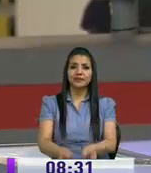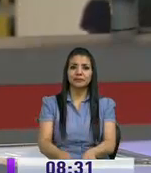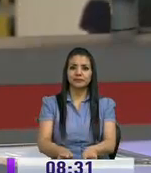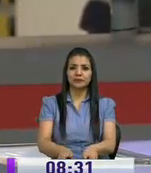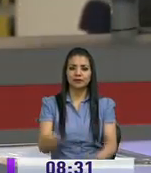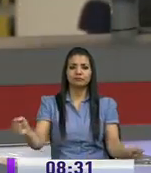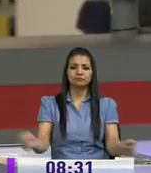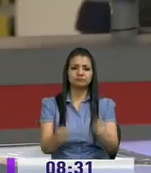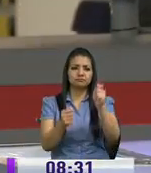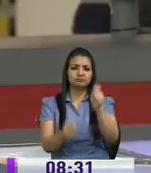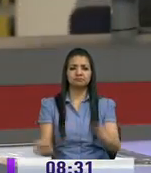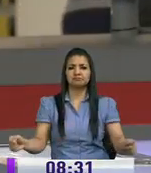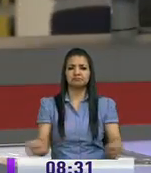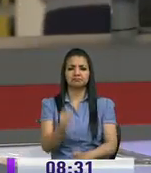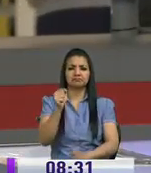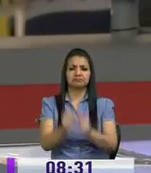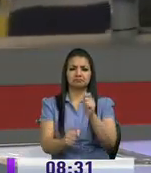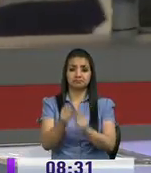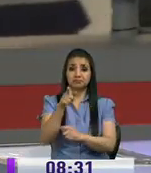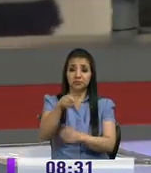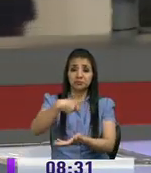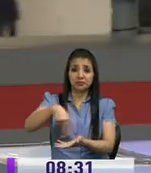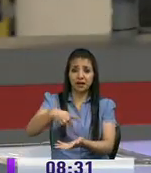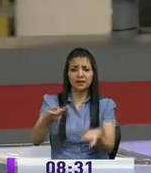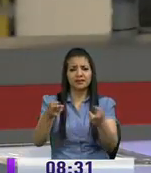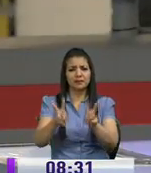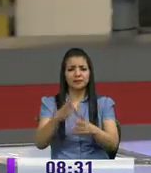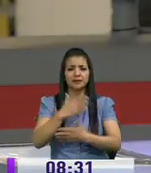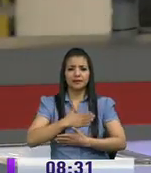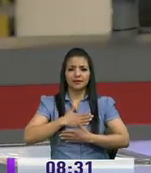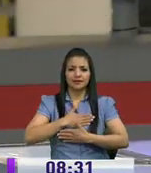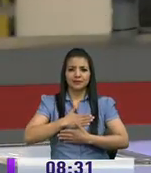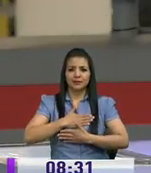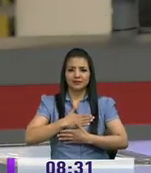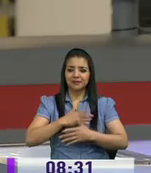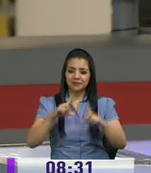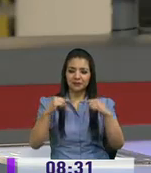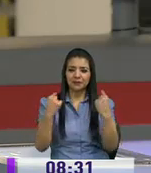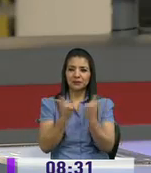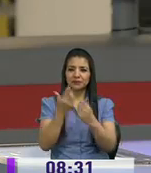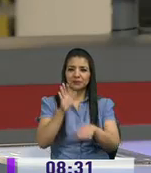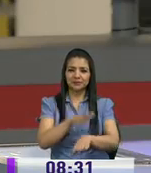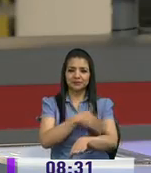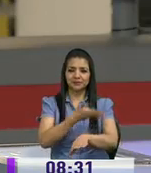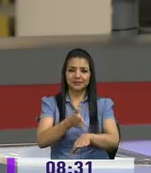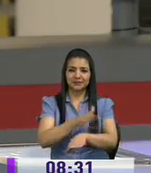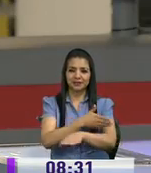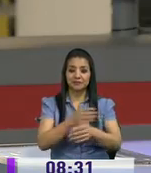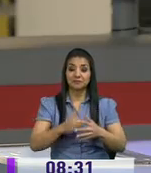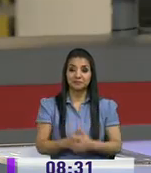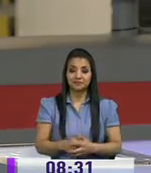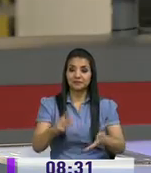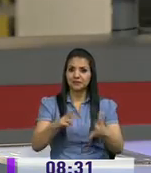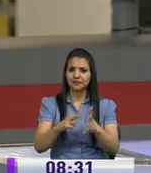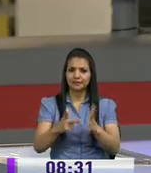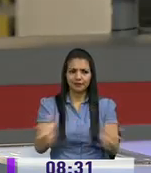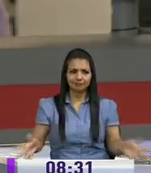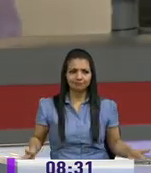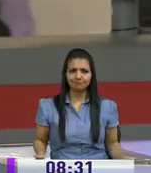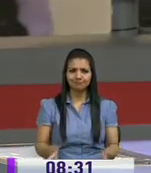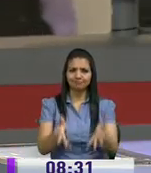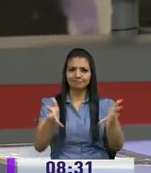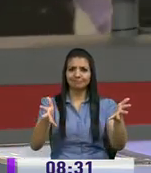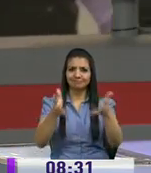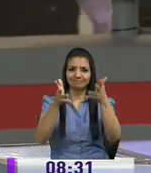bandas de pueblo. ¿Quién no hemos bailado y hemos disfrutado con las famosas bandas? Esas agrupaciones que ponen todo de sí, vecinos,